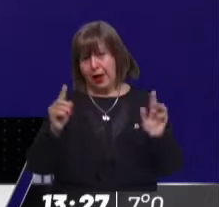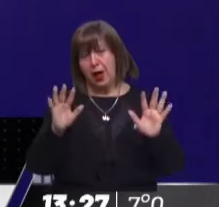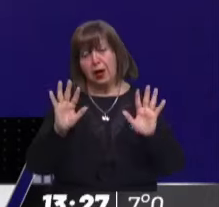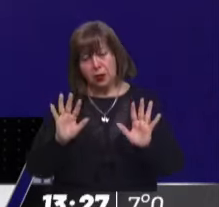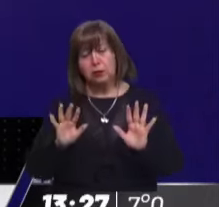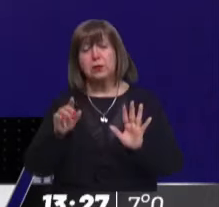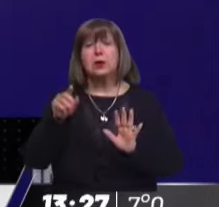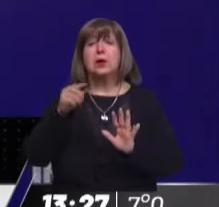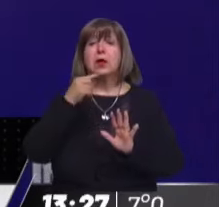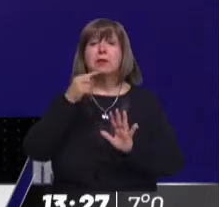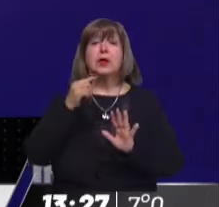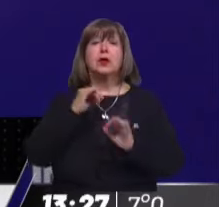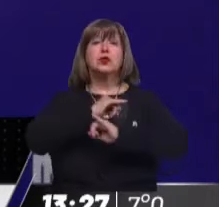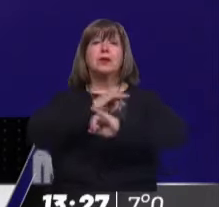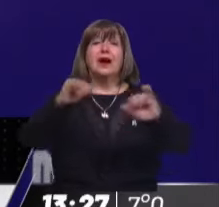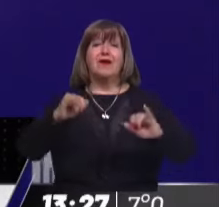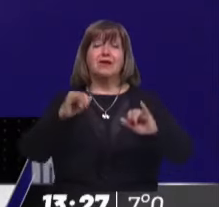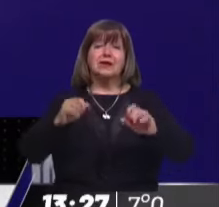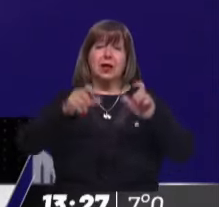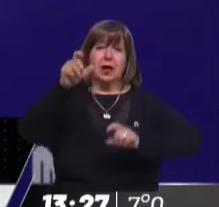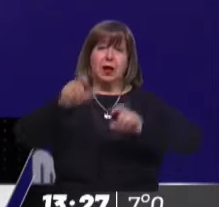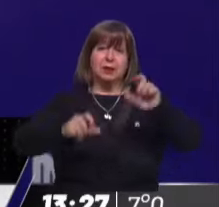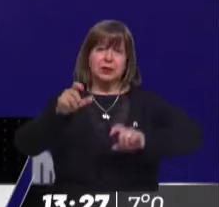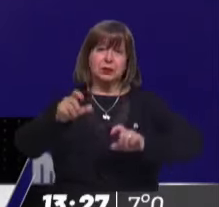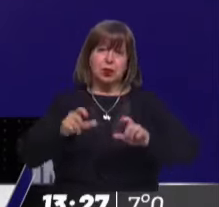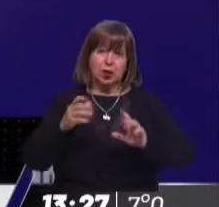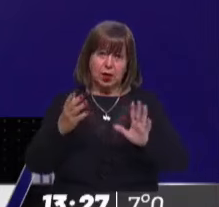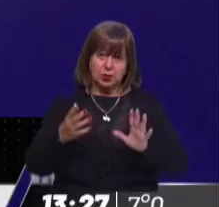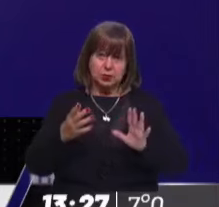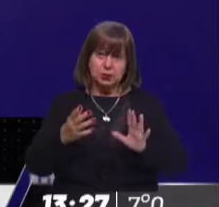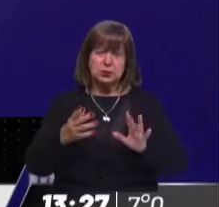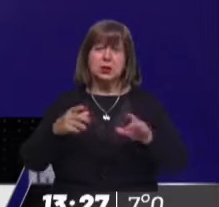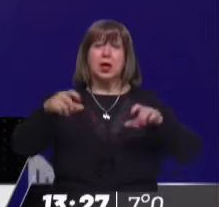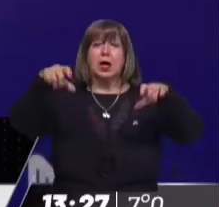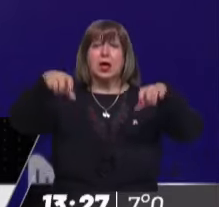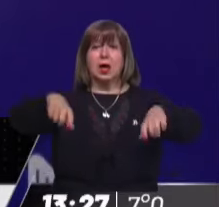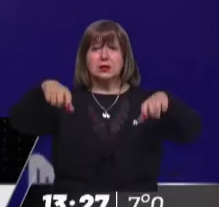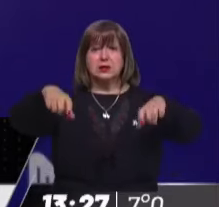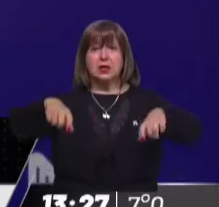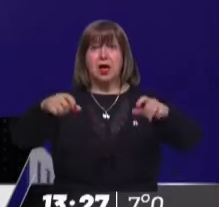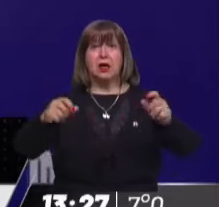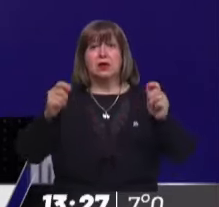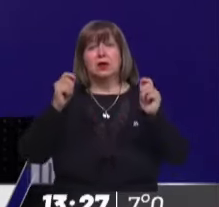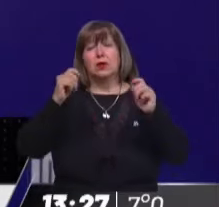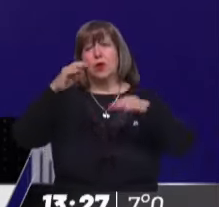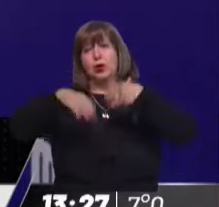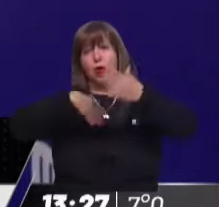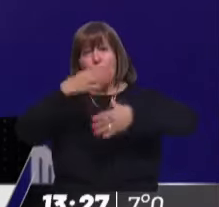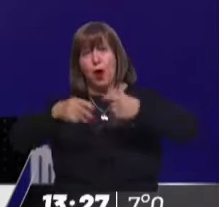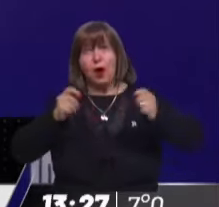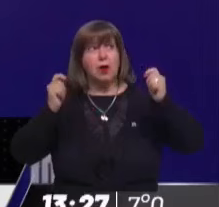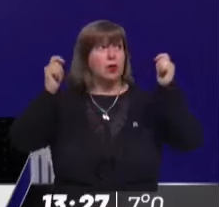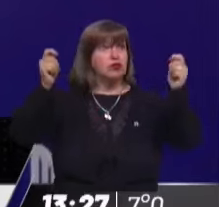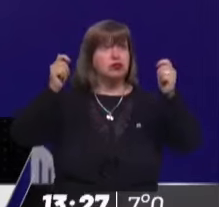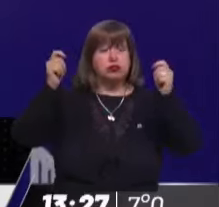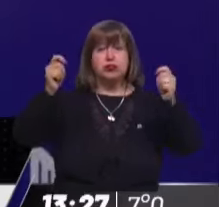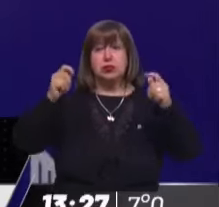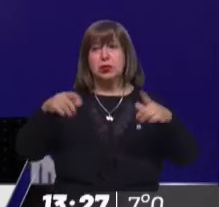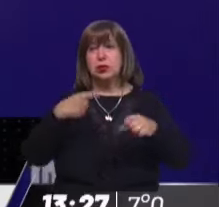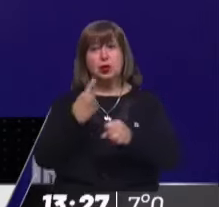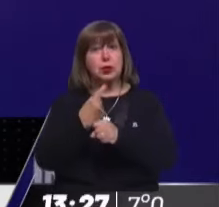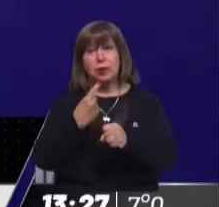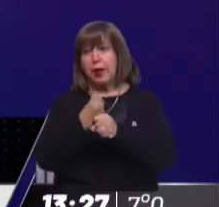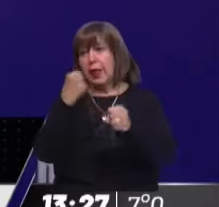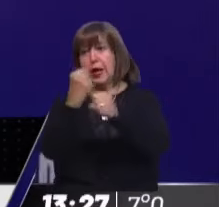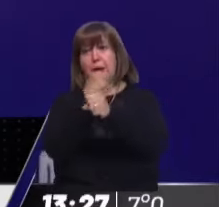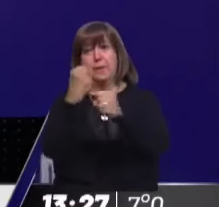la responsabilidad y se acuerda la pena, y los otros probablemente y seguramente irán a un debate, a un juicio, en el cual,